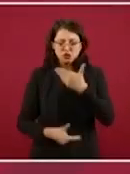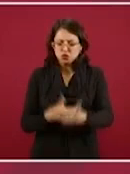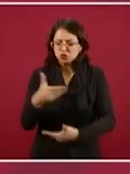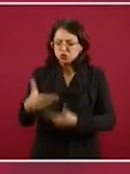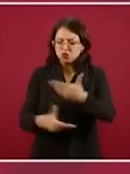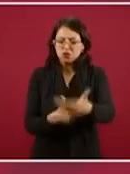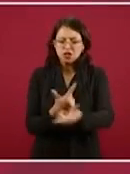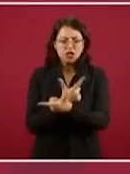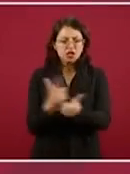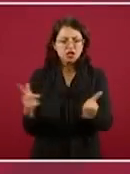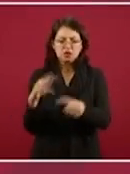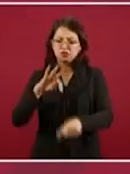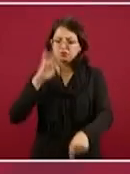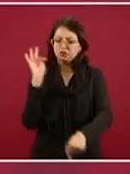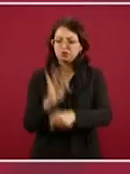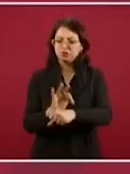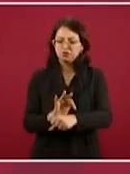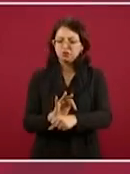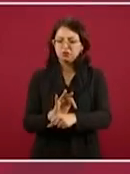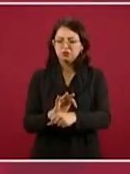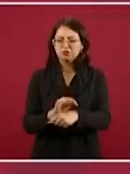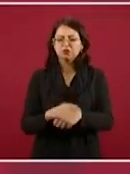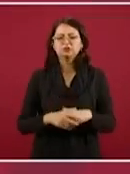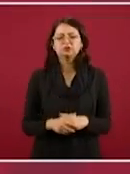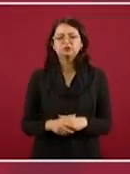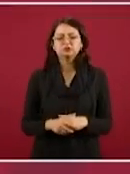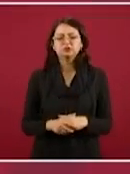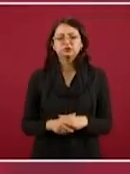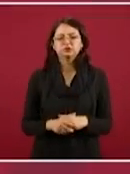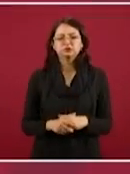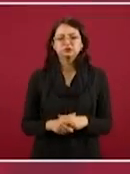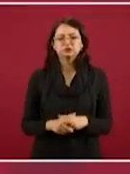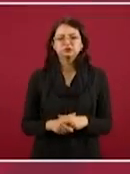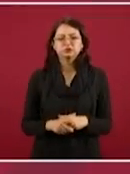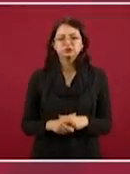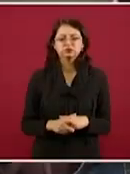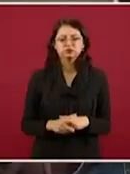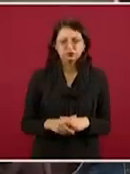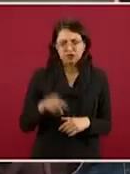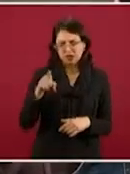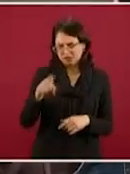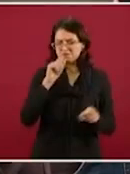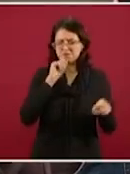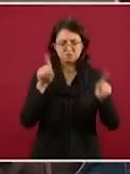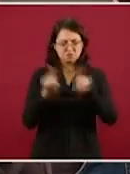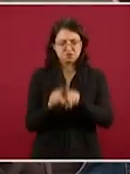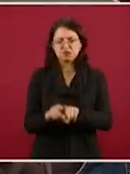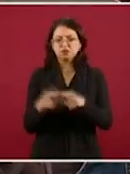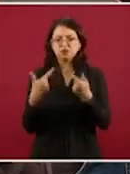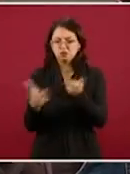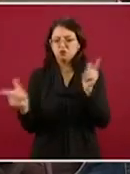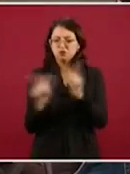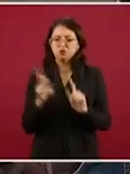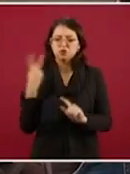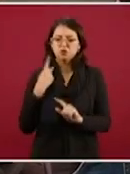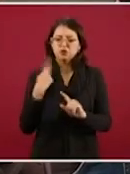defensor de las libertades, él viene de la oposición, no